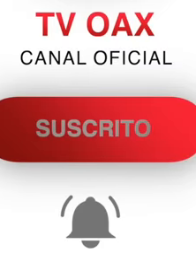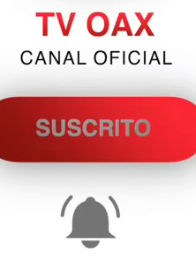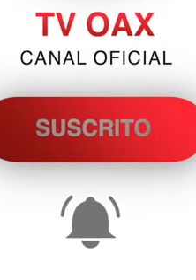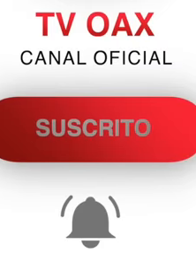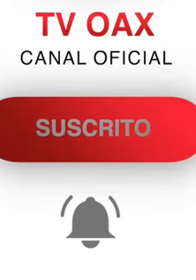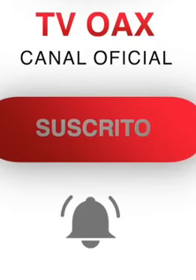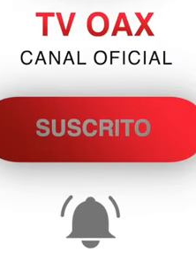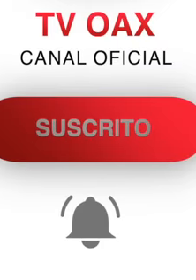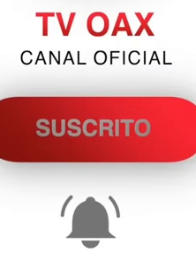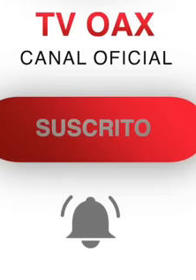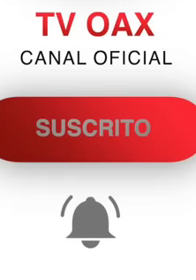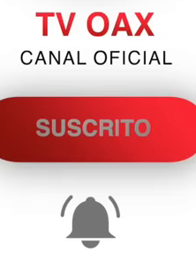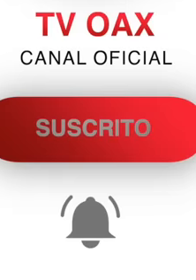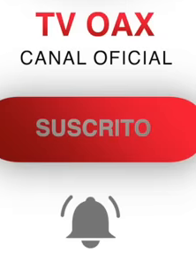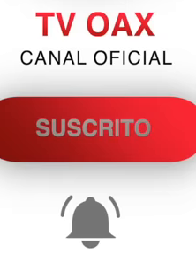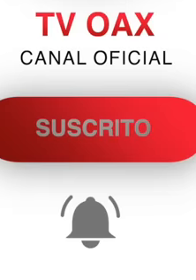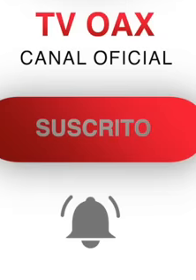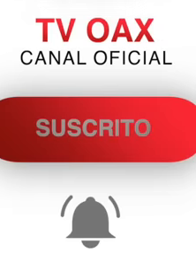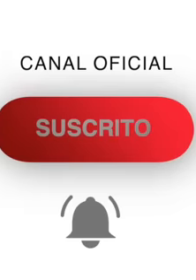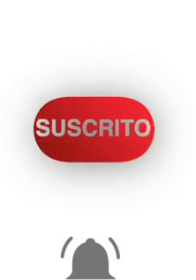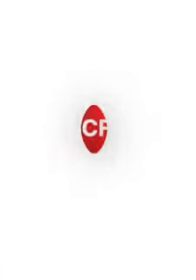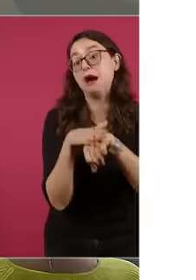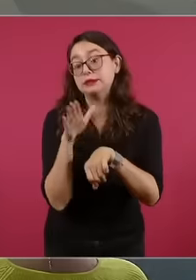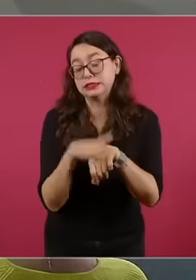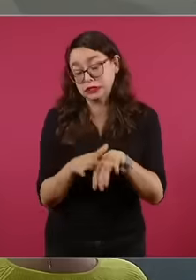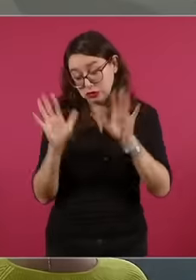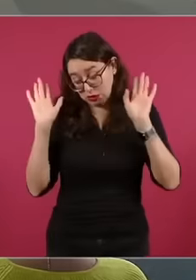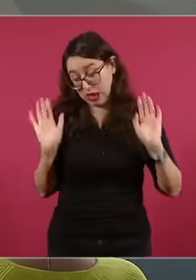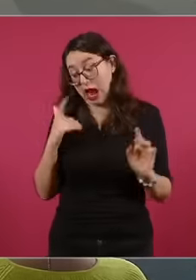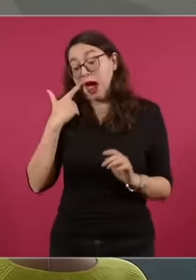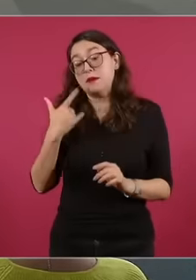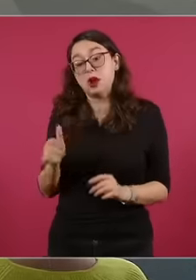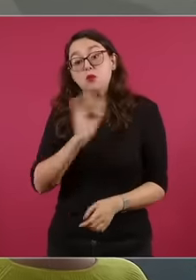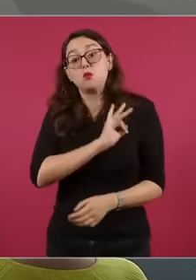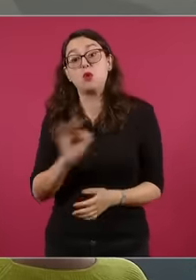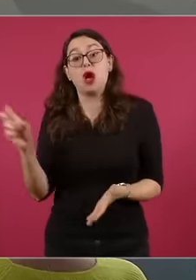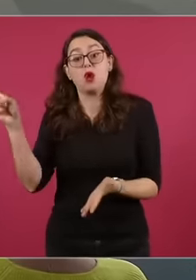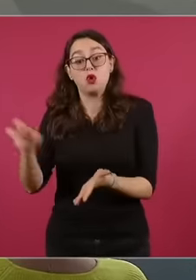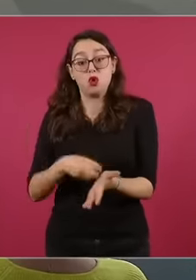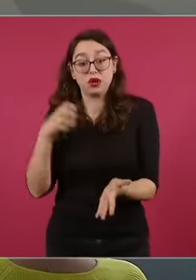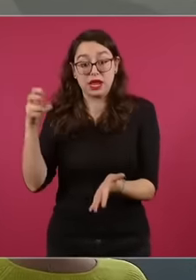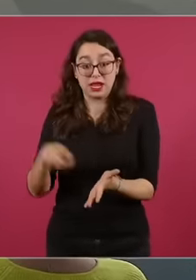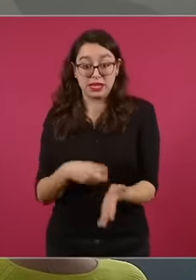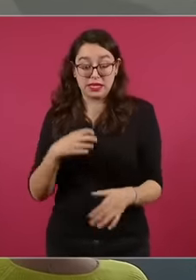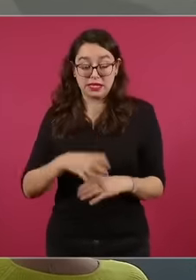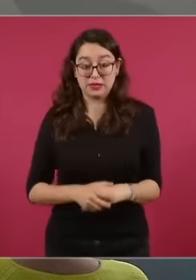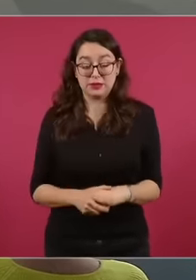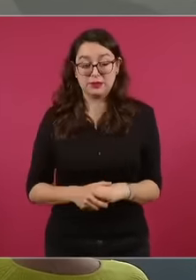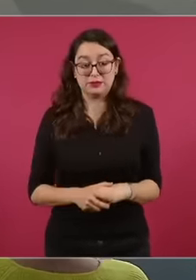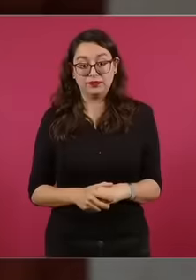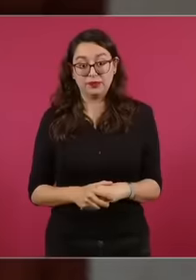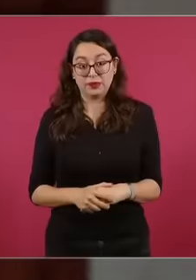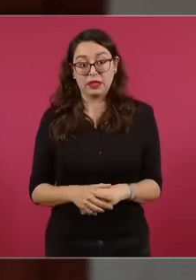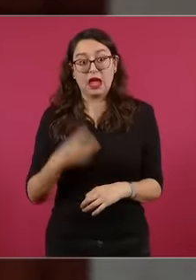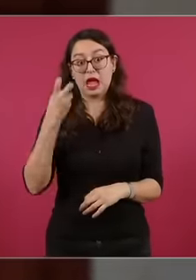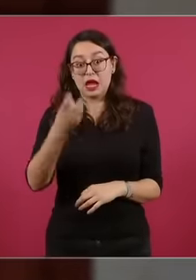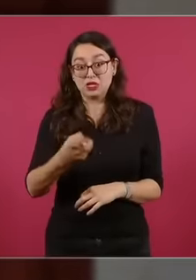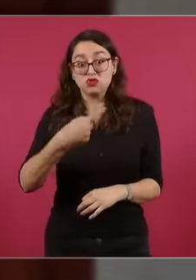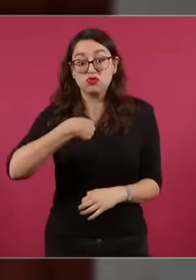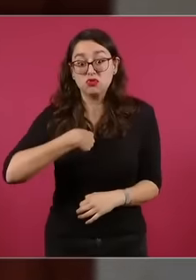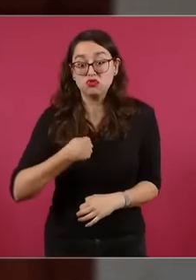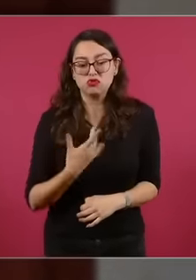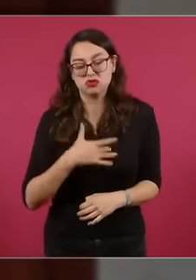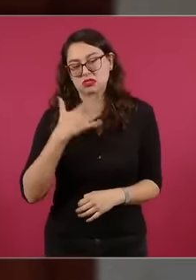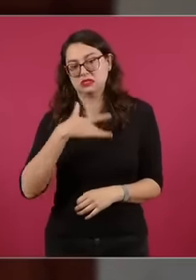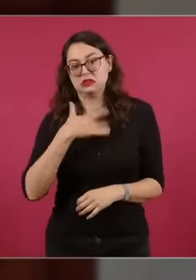Bueno, eso nomás era para que lo supiera usted y a ver si se puede corregir, que por lo menos no humille. Esa es una cuota de humillación que tengo que pagar